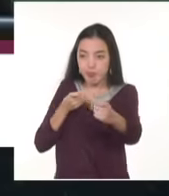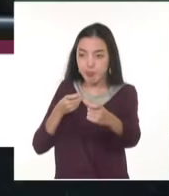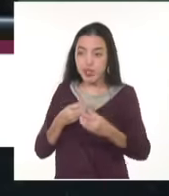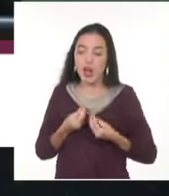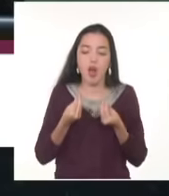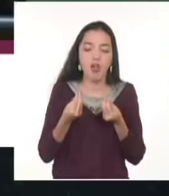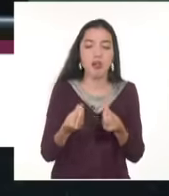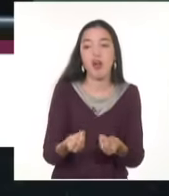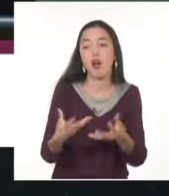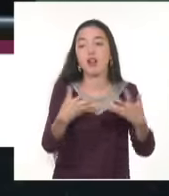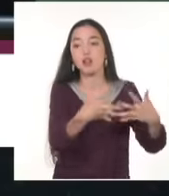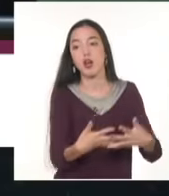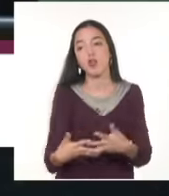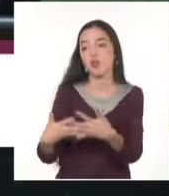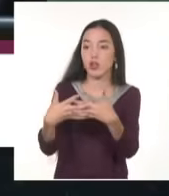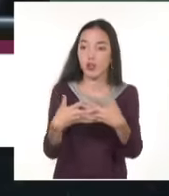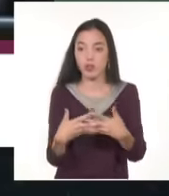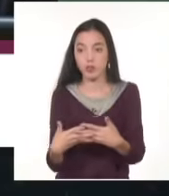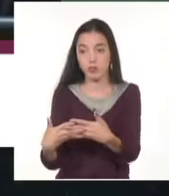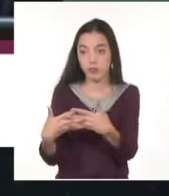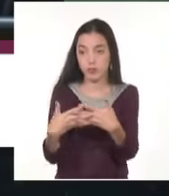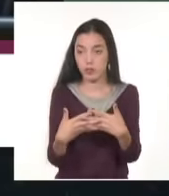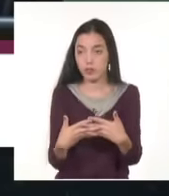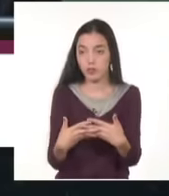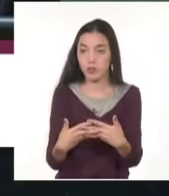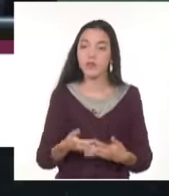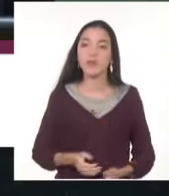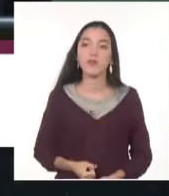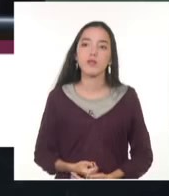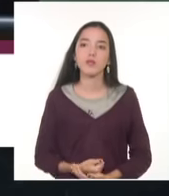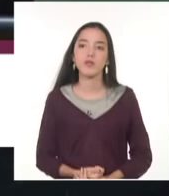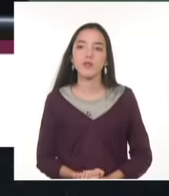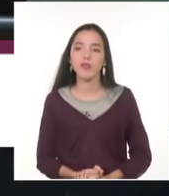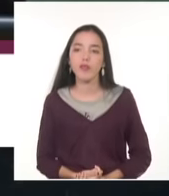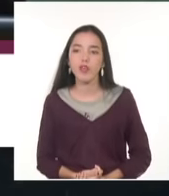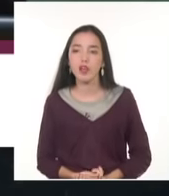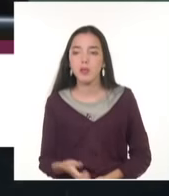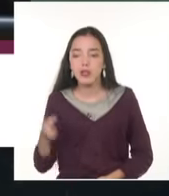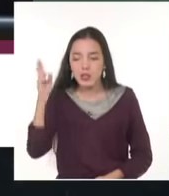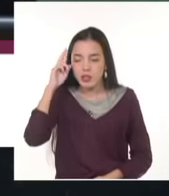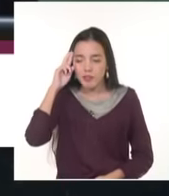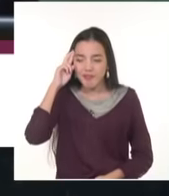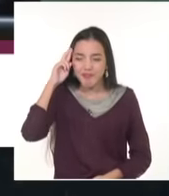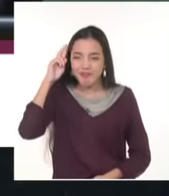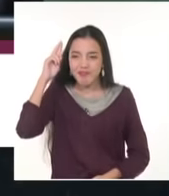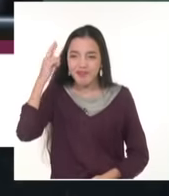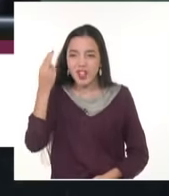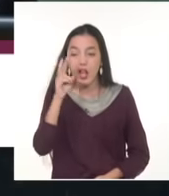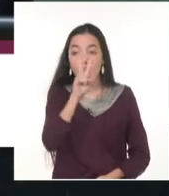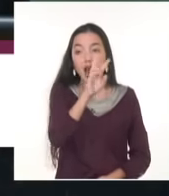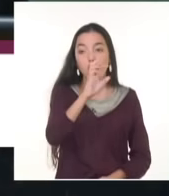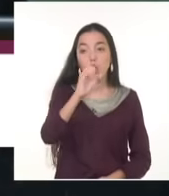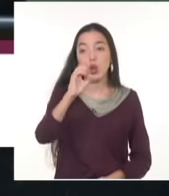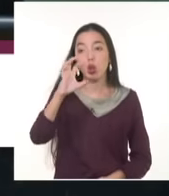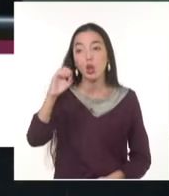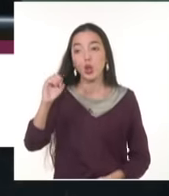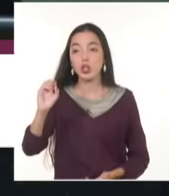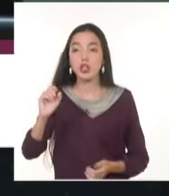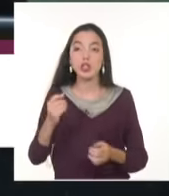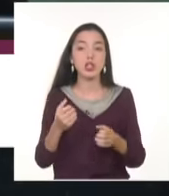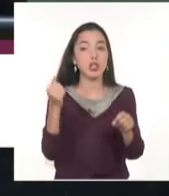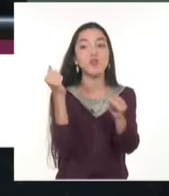otros. Rendimos tributo a los más de 200 trabajadores de esta